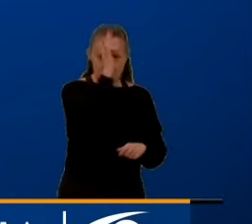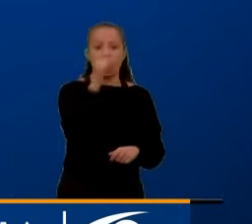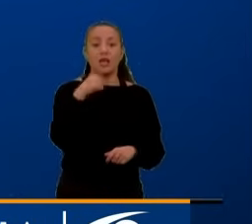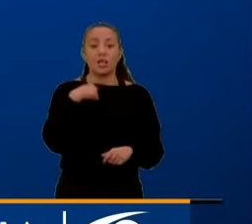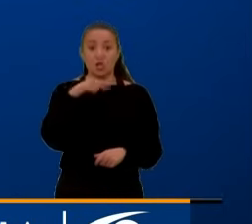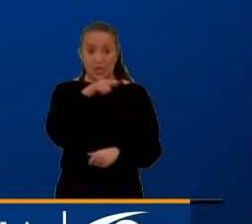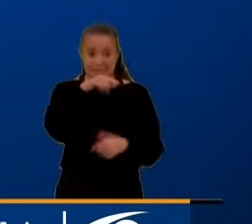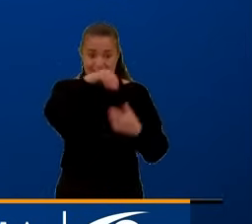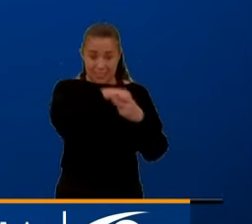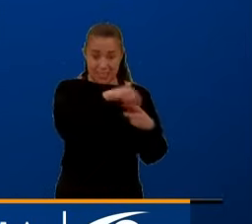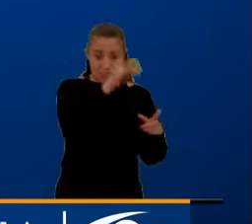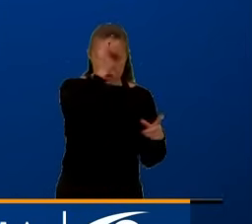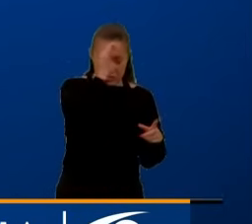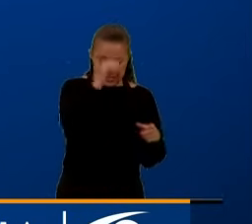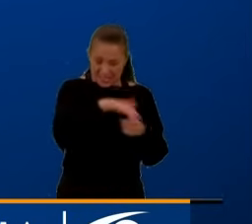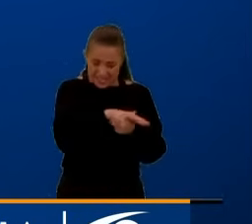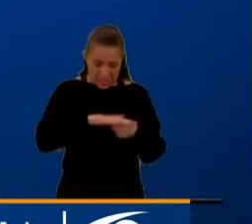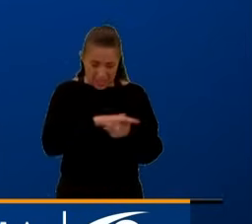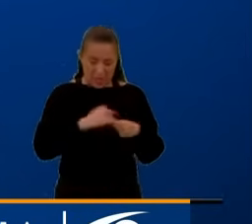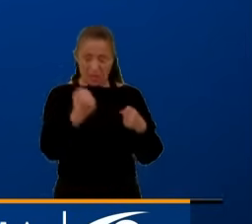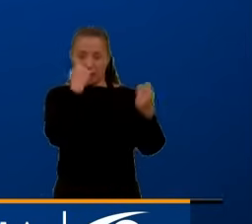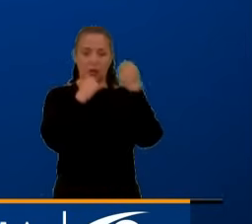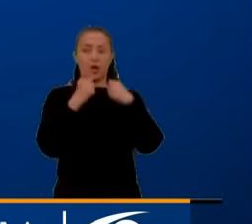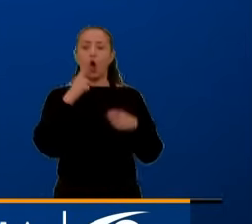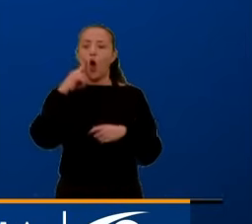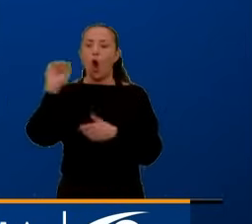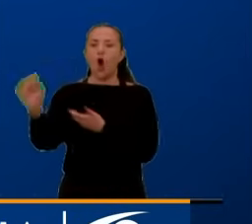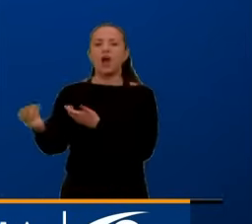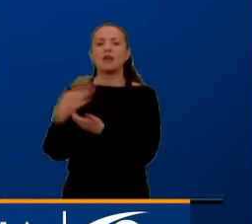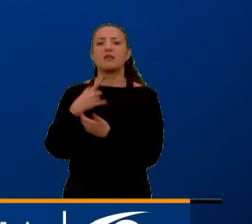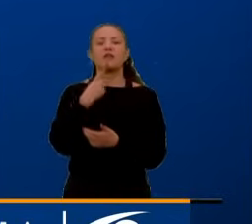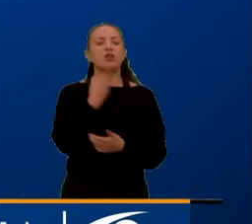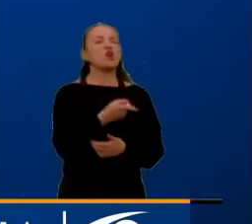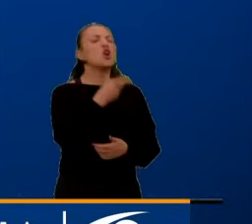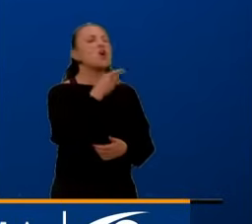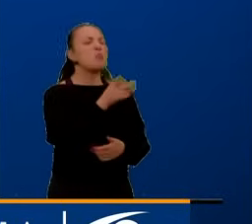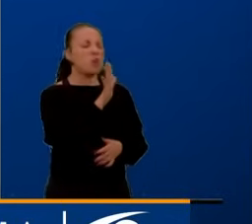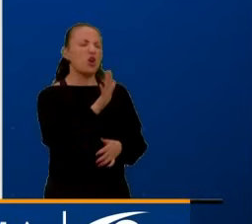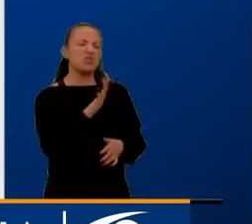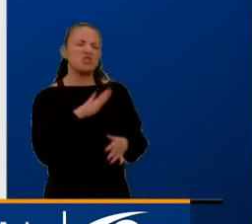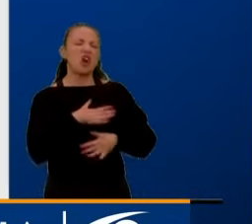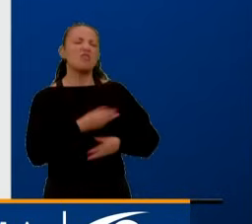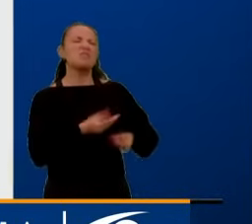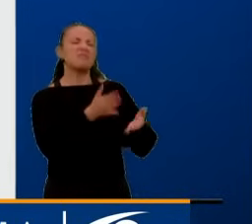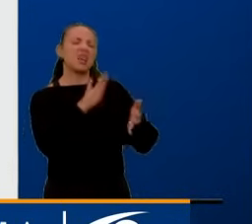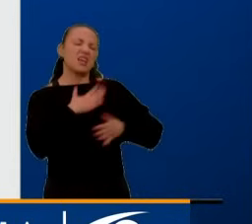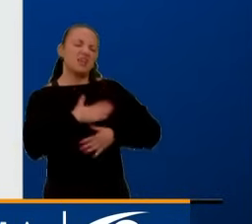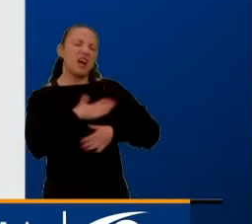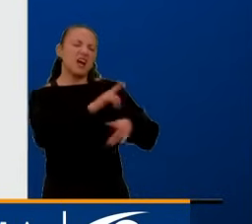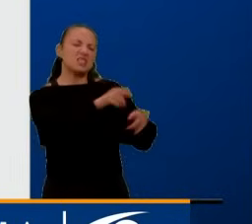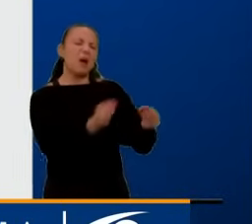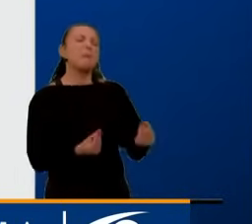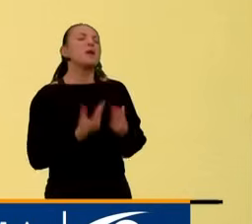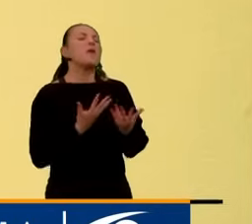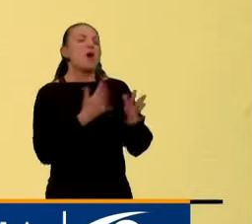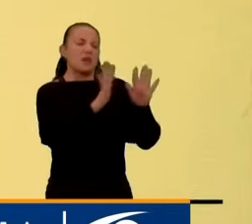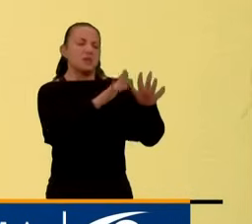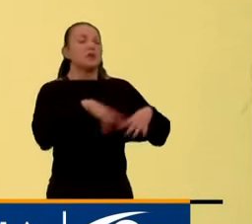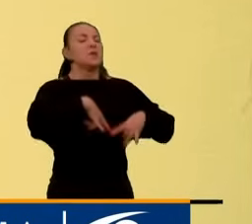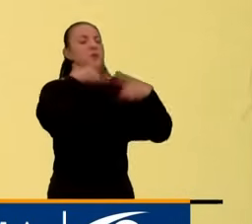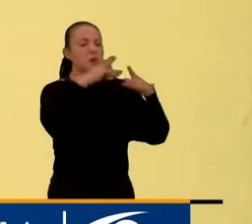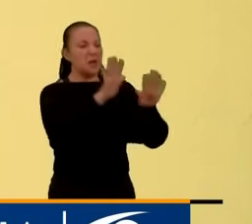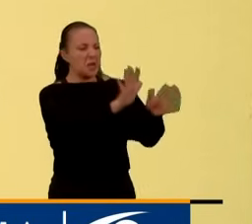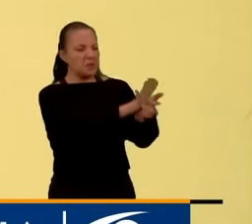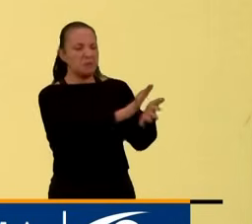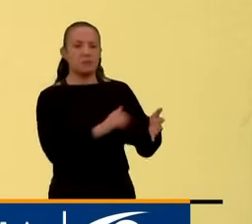allá, en las condiciones en las cuales estaba, él me escribe un mensaje de texto y me dice por compasión la dejé respirar. Así como Natalia,